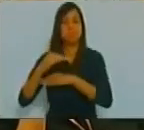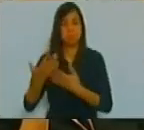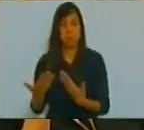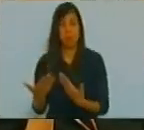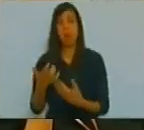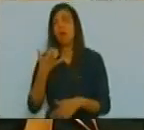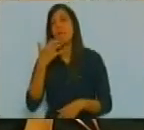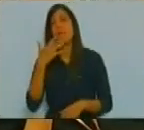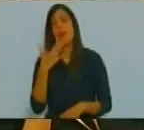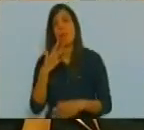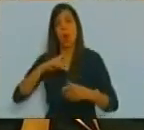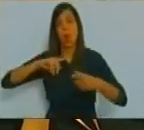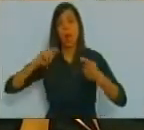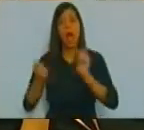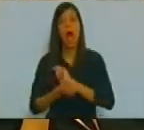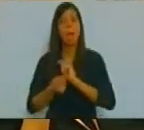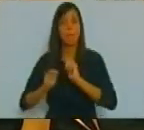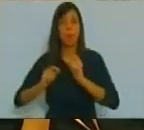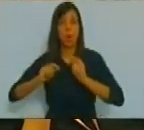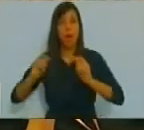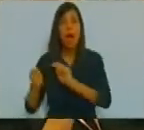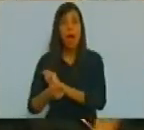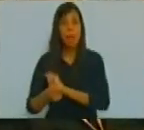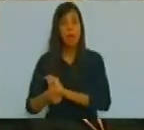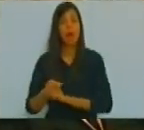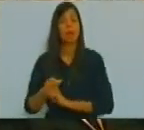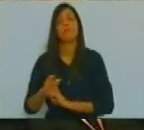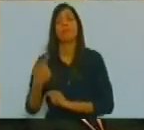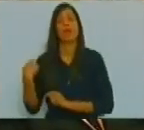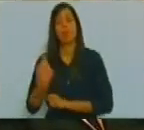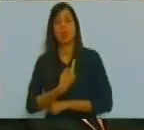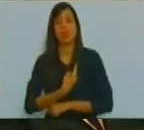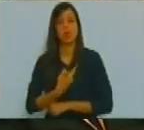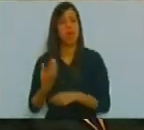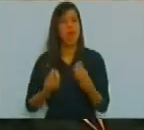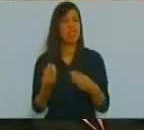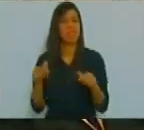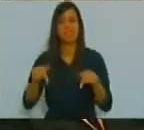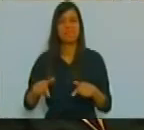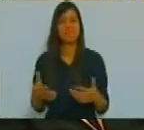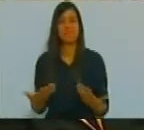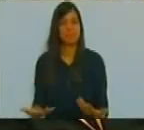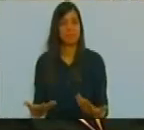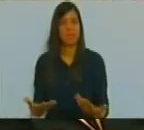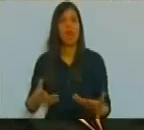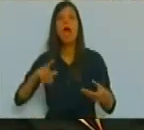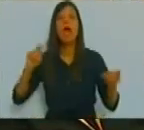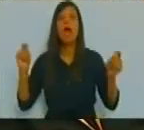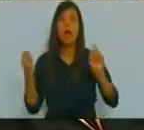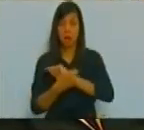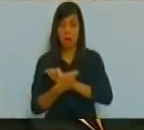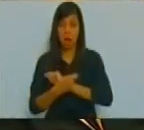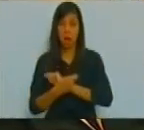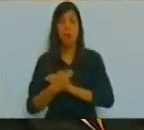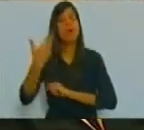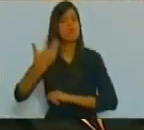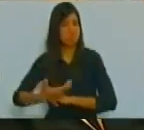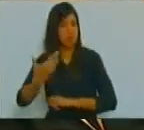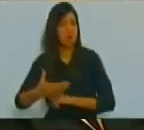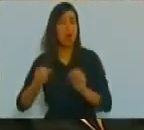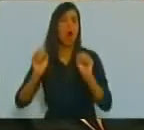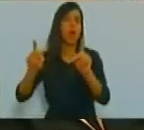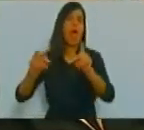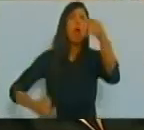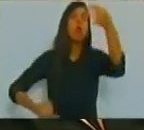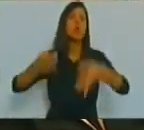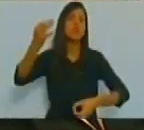necesarios y que parte de lo que vinimos a hacer aquí es el cambio las transformaciones necesarias en el sistema de